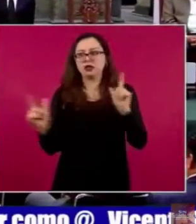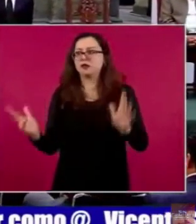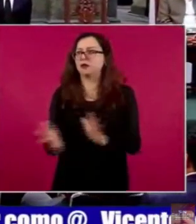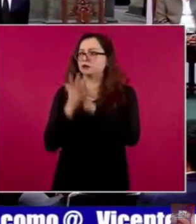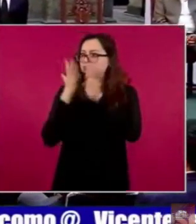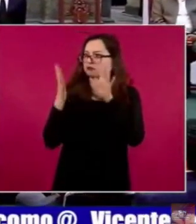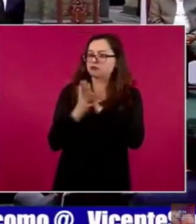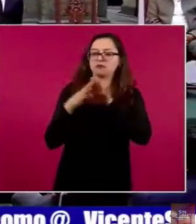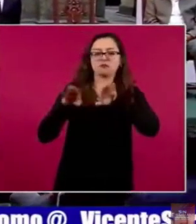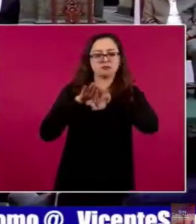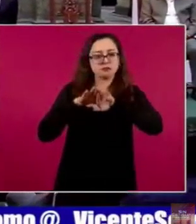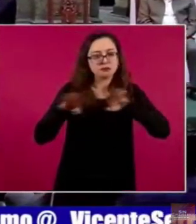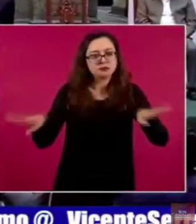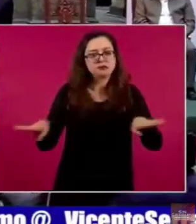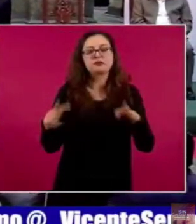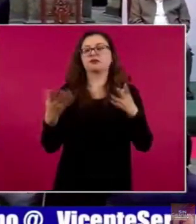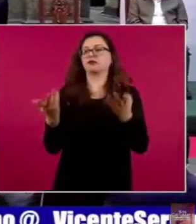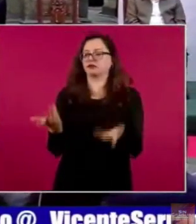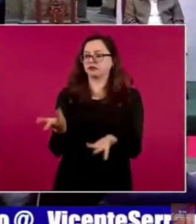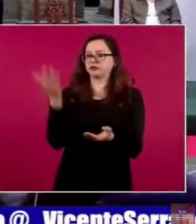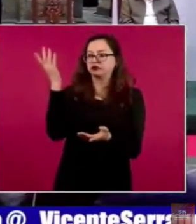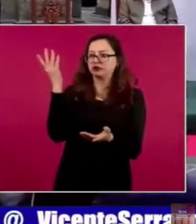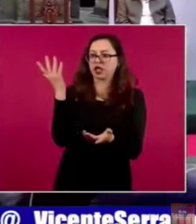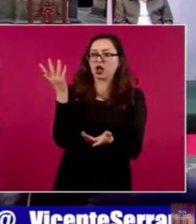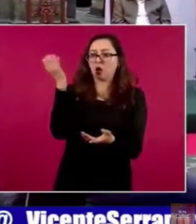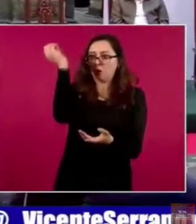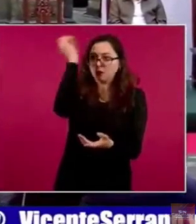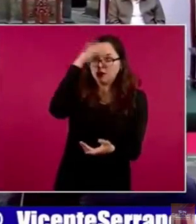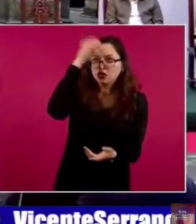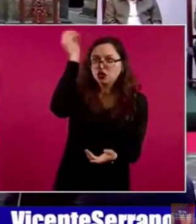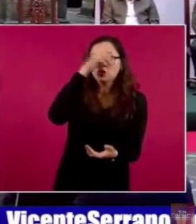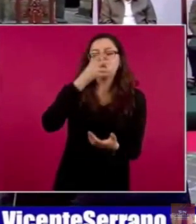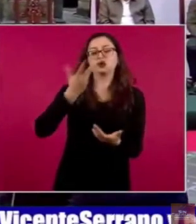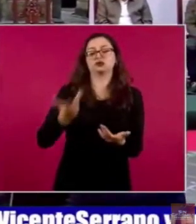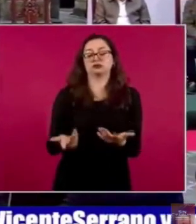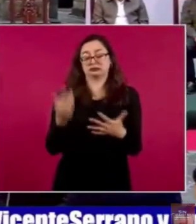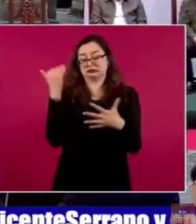aspectos de la vida pública y enlista